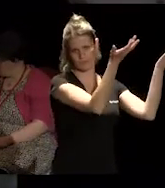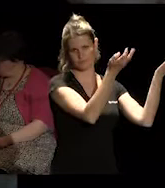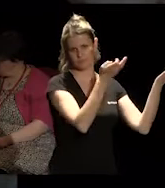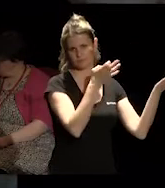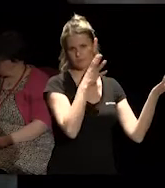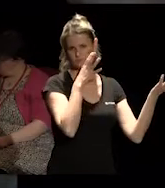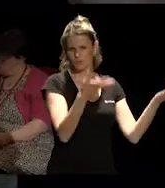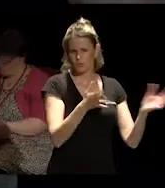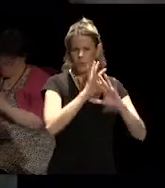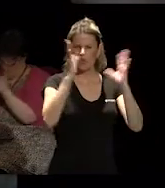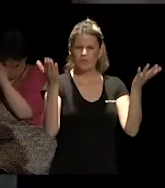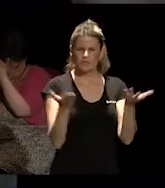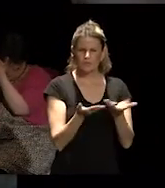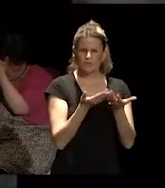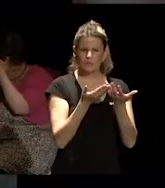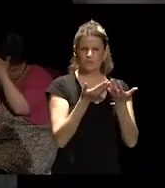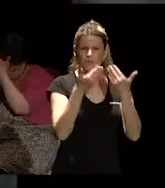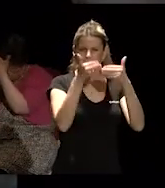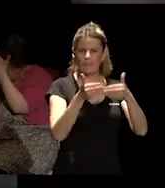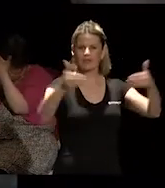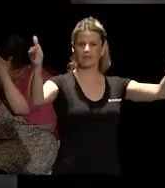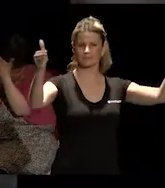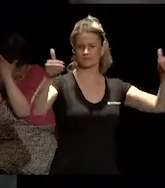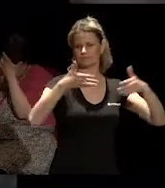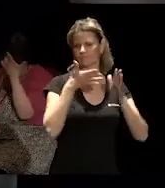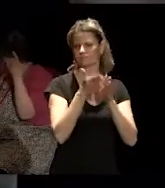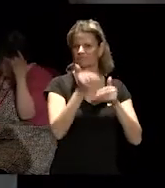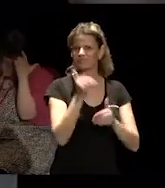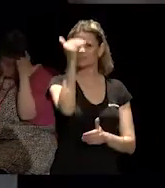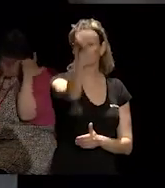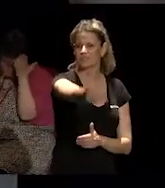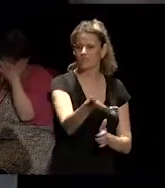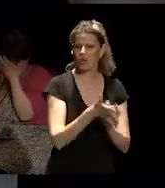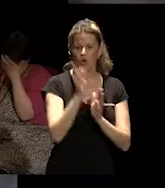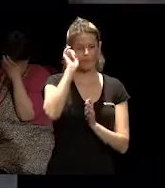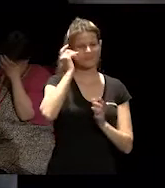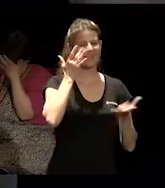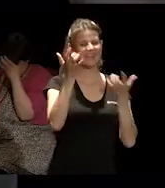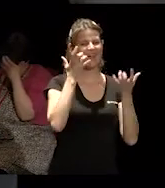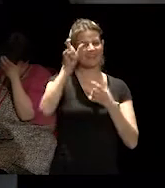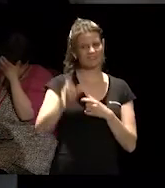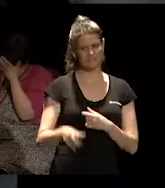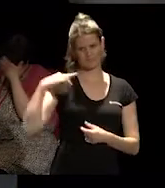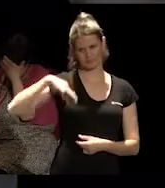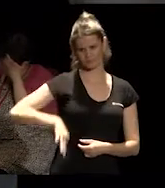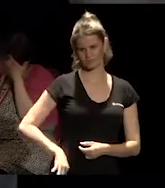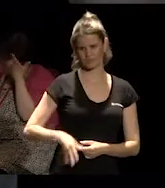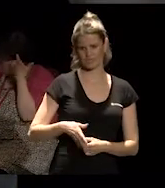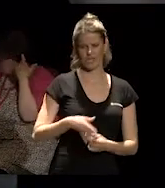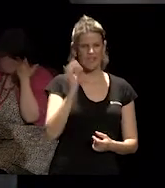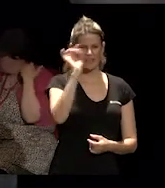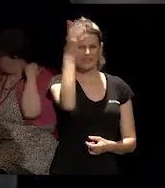ampliación del universo del artista, la reflexión incluso sobre sus conceptos y sobre sus ideas